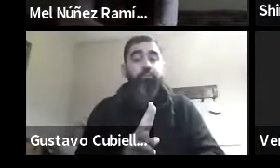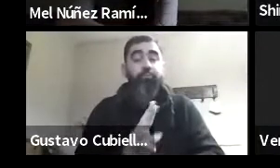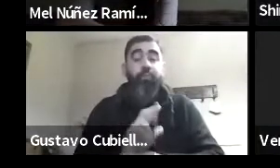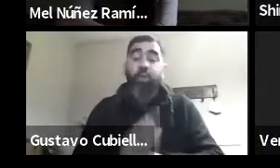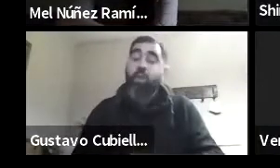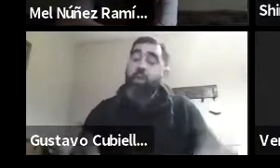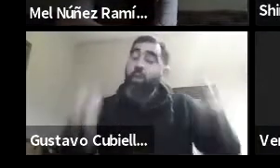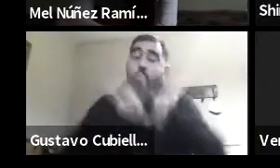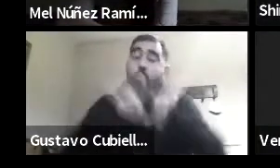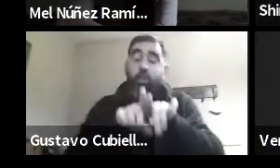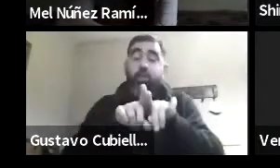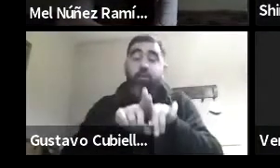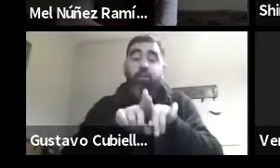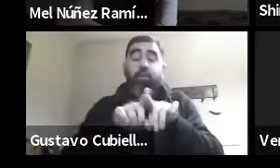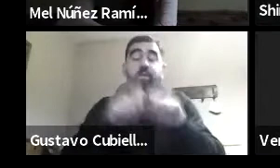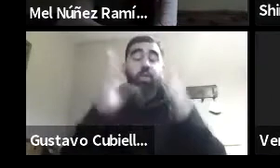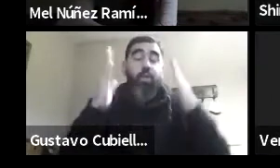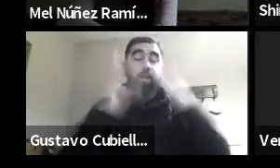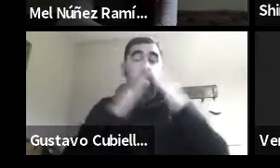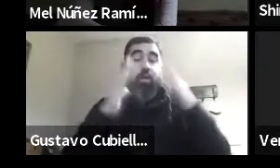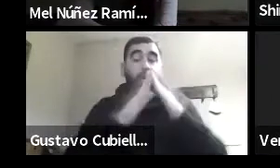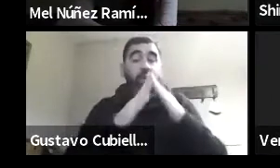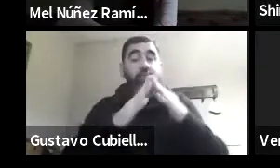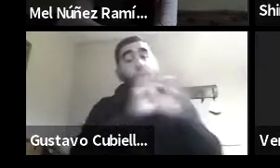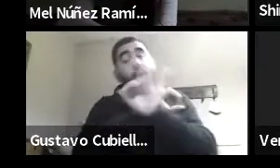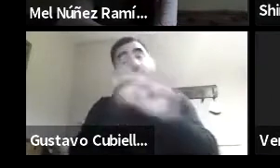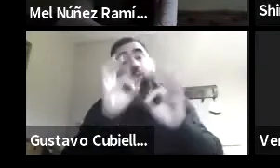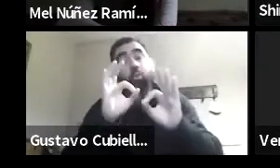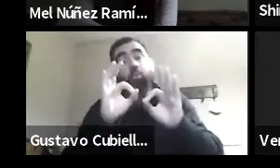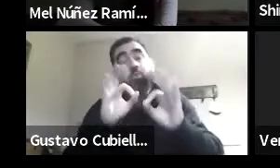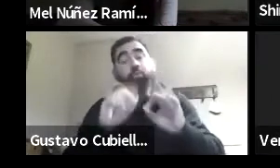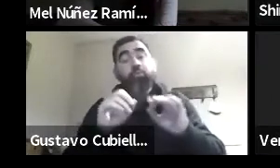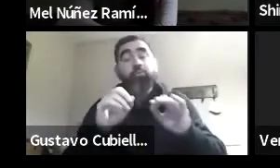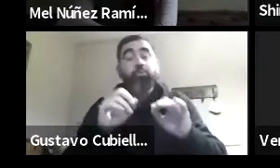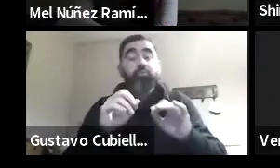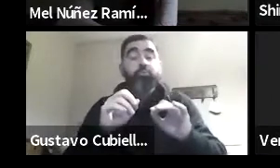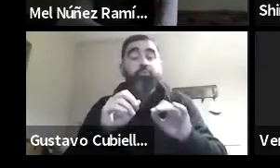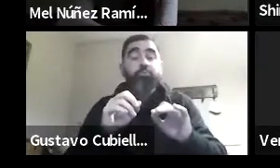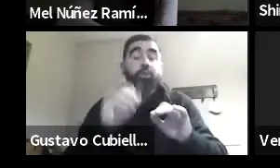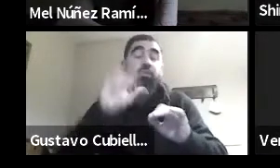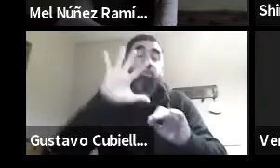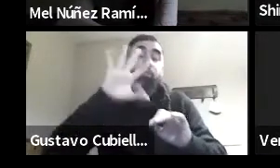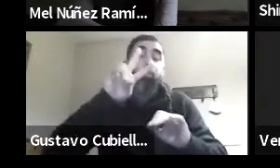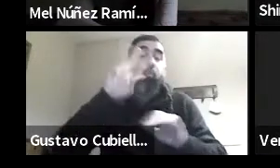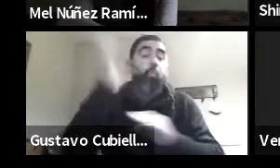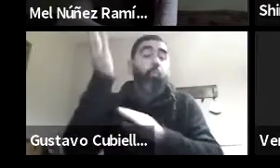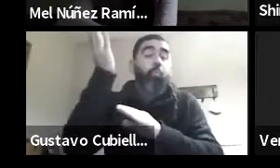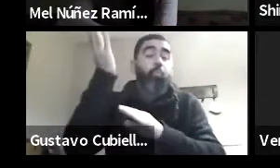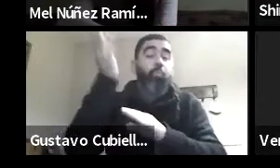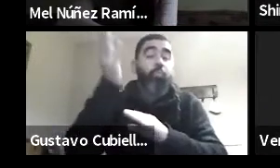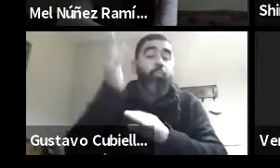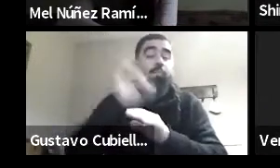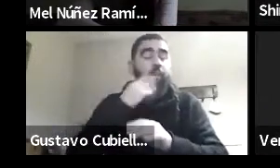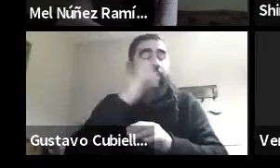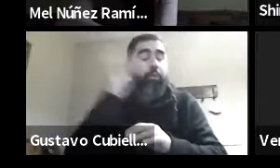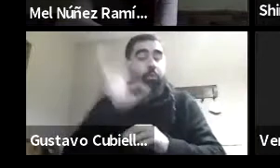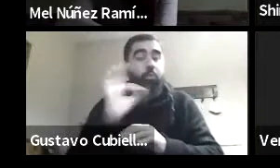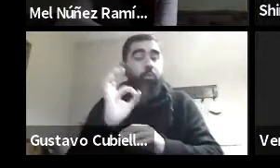de igual forma en el ámbito hogareño o en el ámbito educativo, siendo un 52 por un,